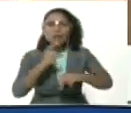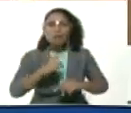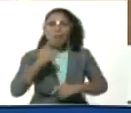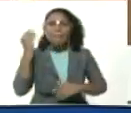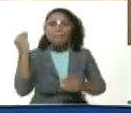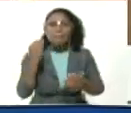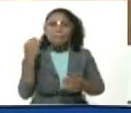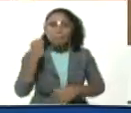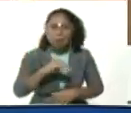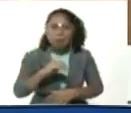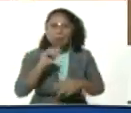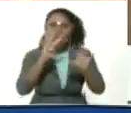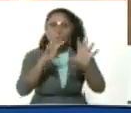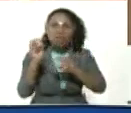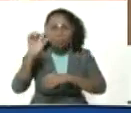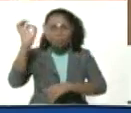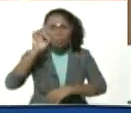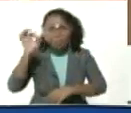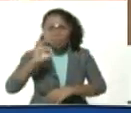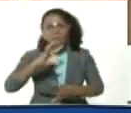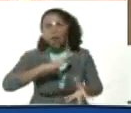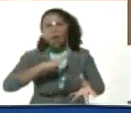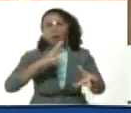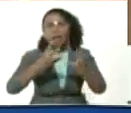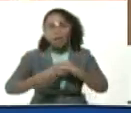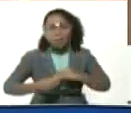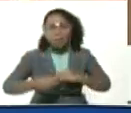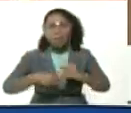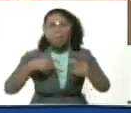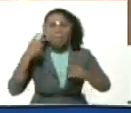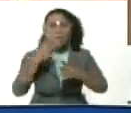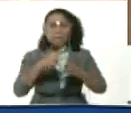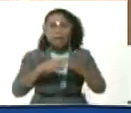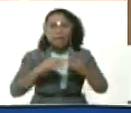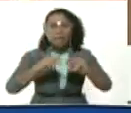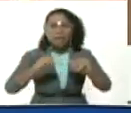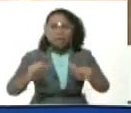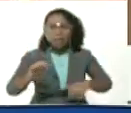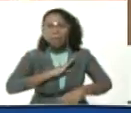del 90% de los CLAT con producto de la tierra